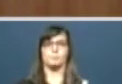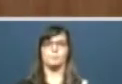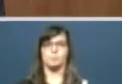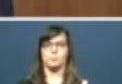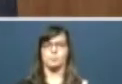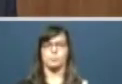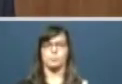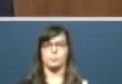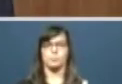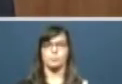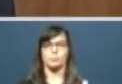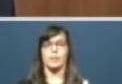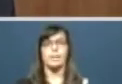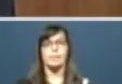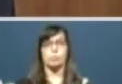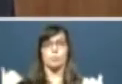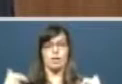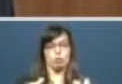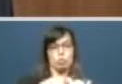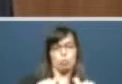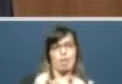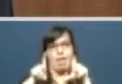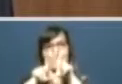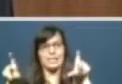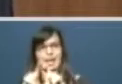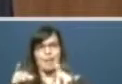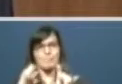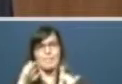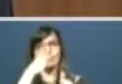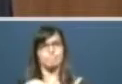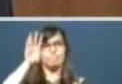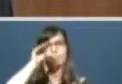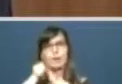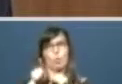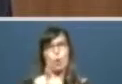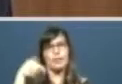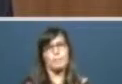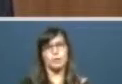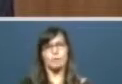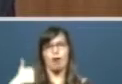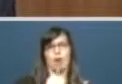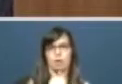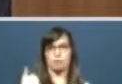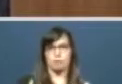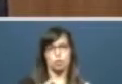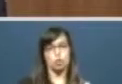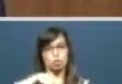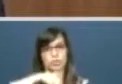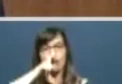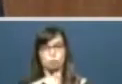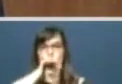la responsabilidad social empresarial debe ser entendida también como un factor de competitividad hemos cumplido este año